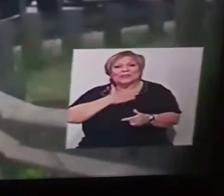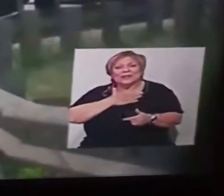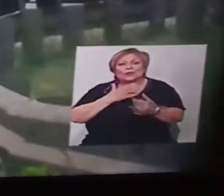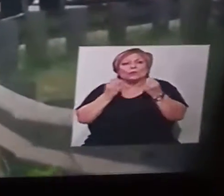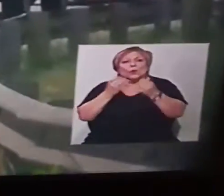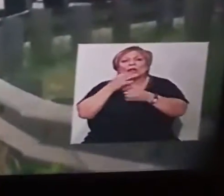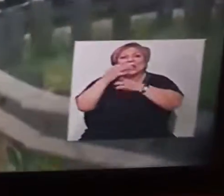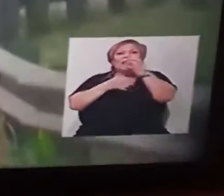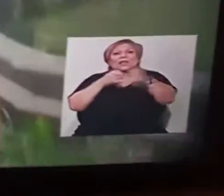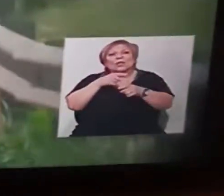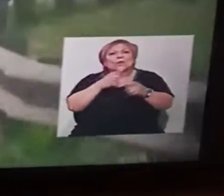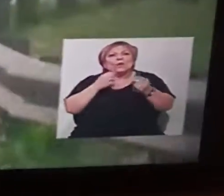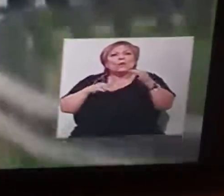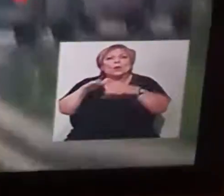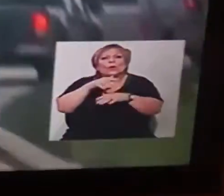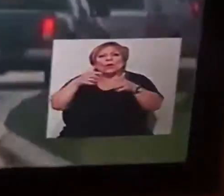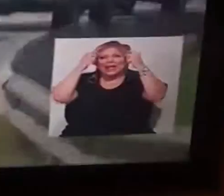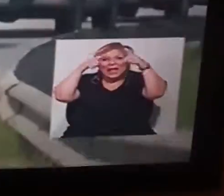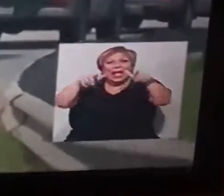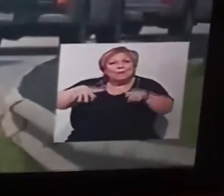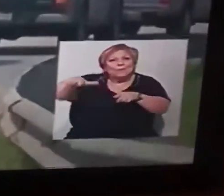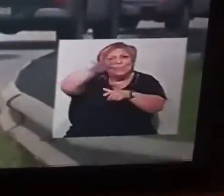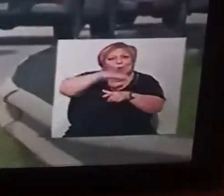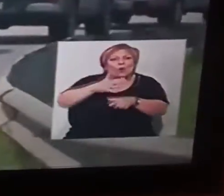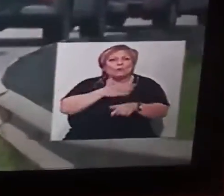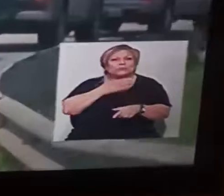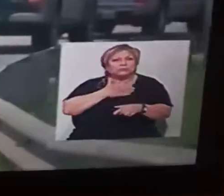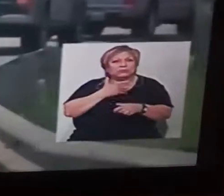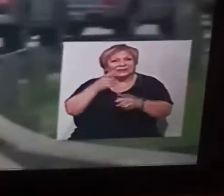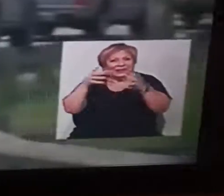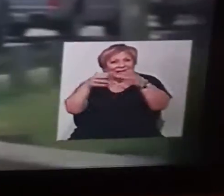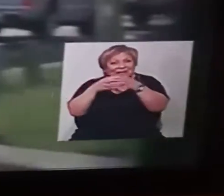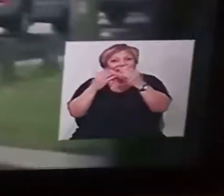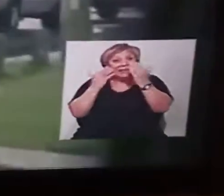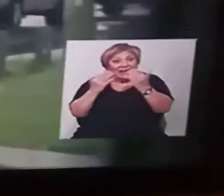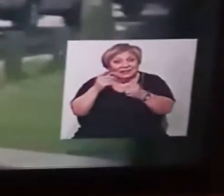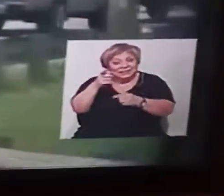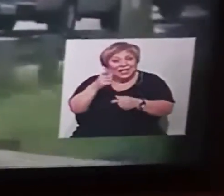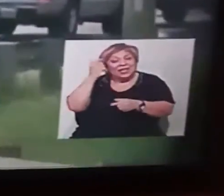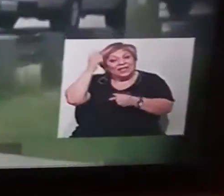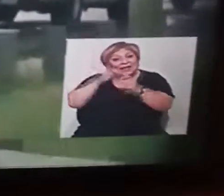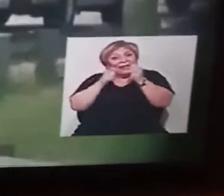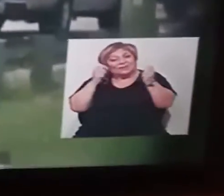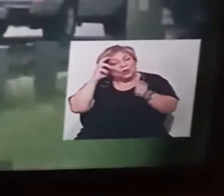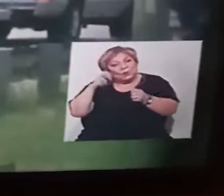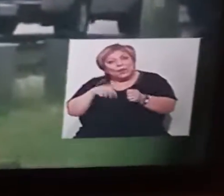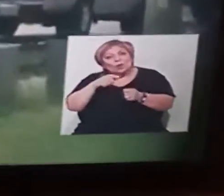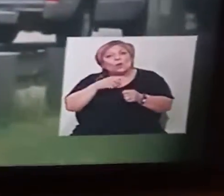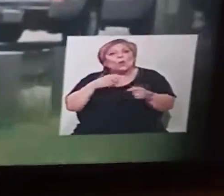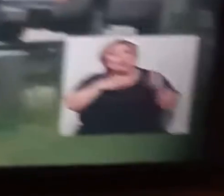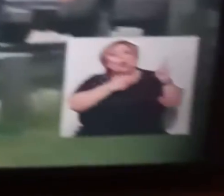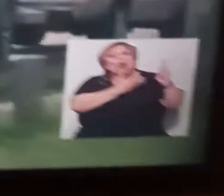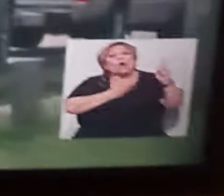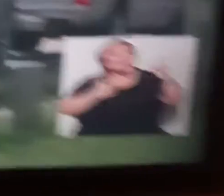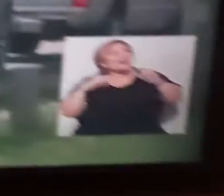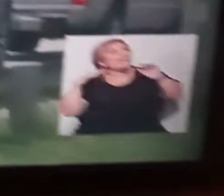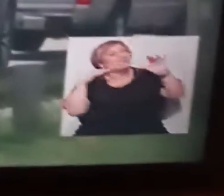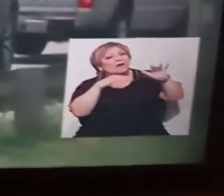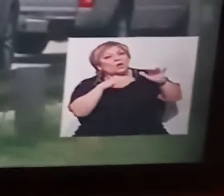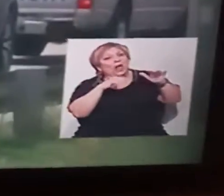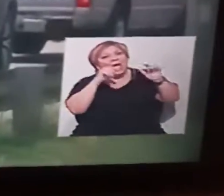al movimiento un solo uruguay gracias a muchas protestas opina la revista la popularidad del gobierno